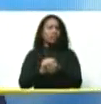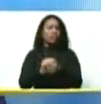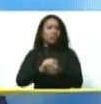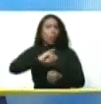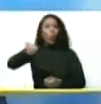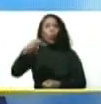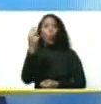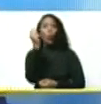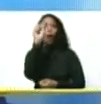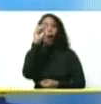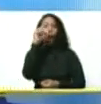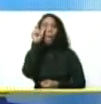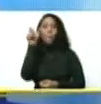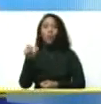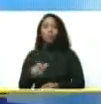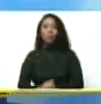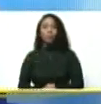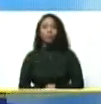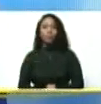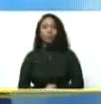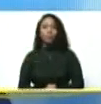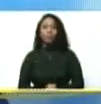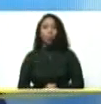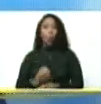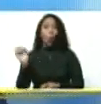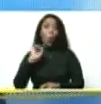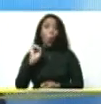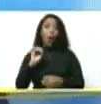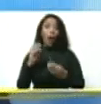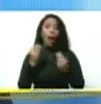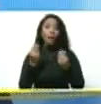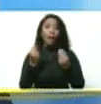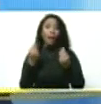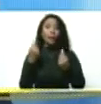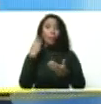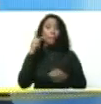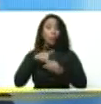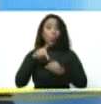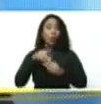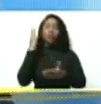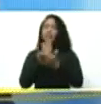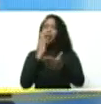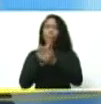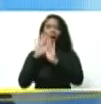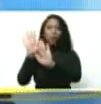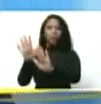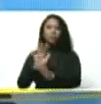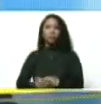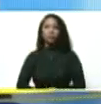Pérez Alfonso. Ahora, la riqueza petrolera siempre estará ahí.